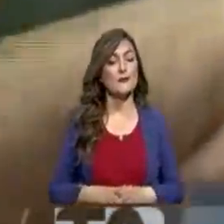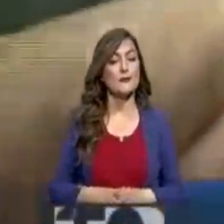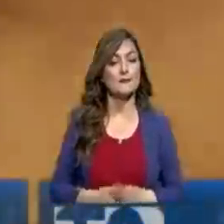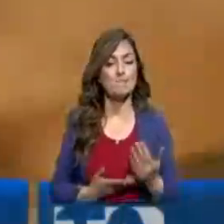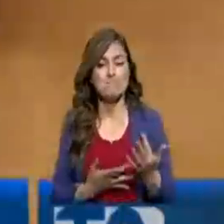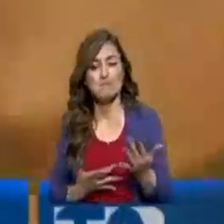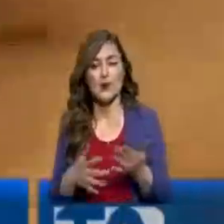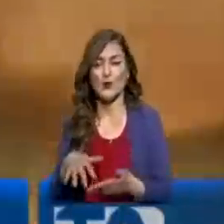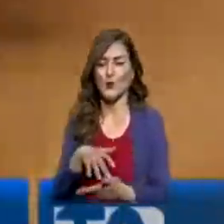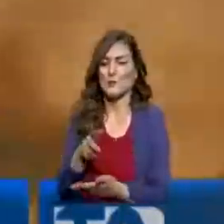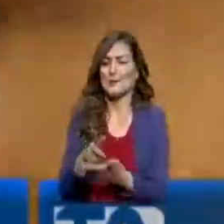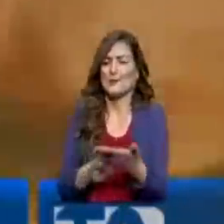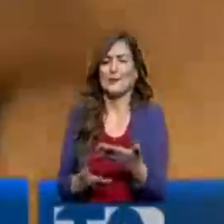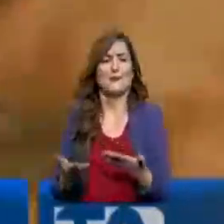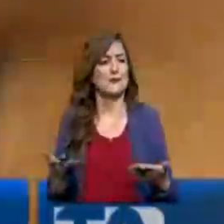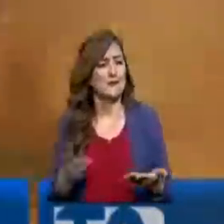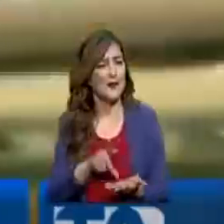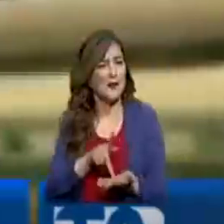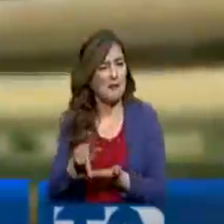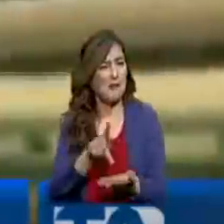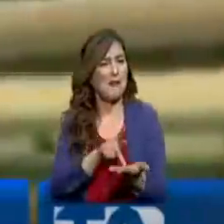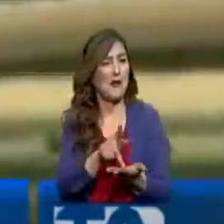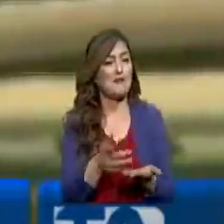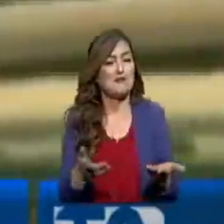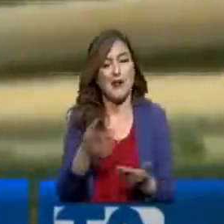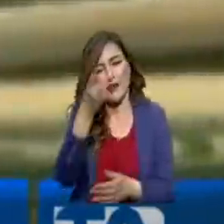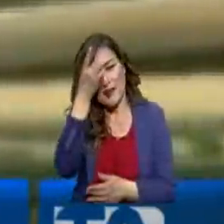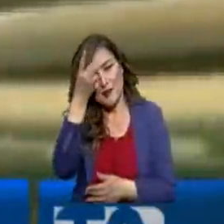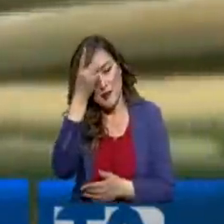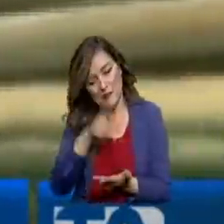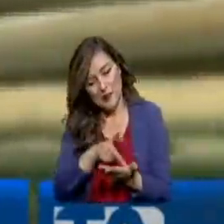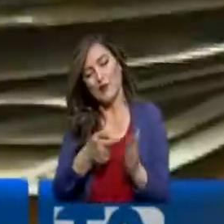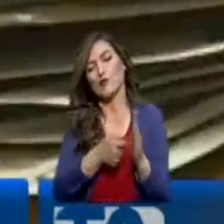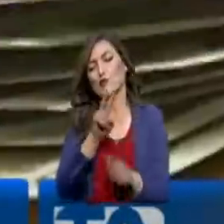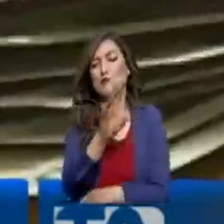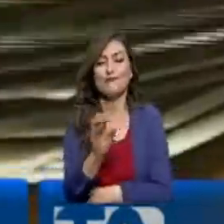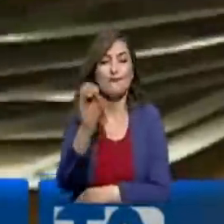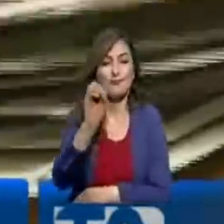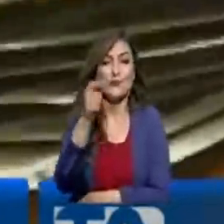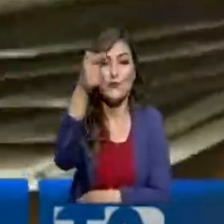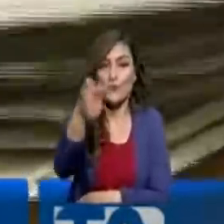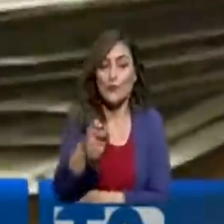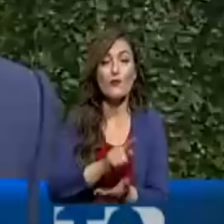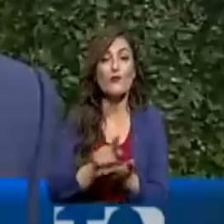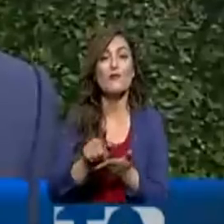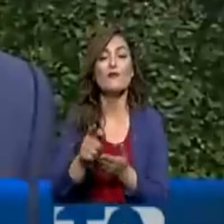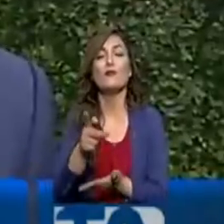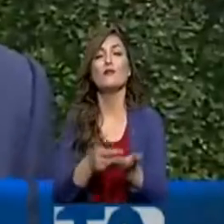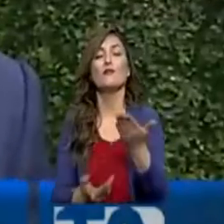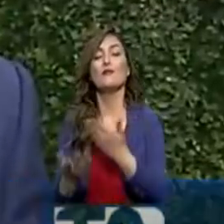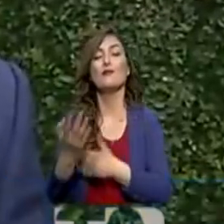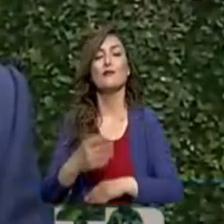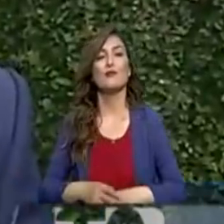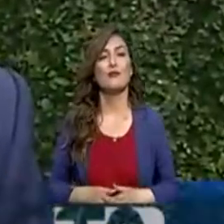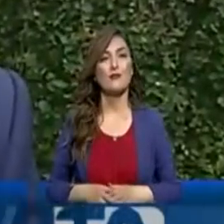también dudas. ¿Qué pasa con aquellos que ya pagaron o los que deben pagar el impuesto del 2% en las próximas semanas? Si se